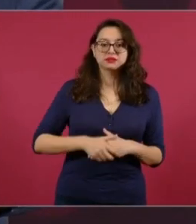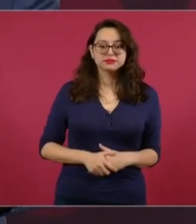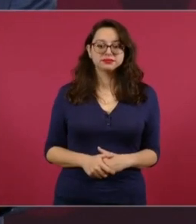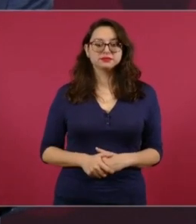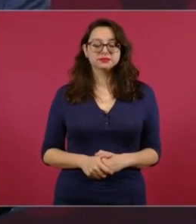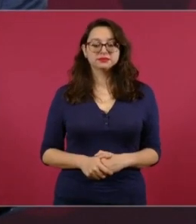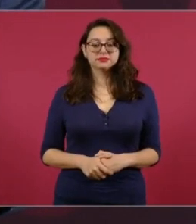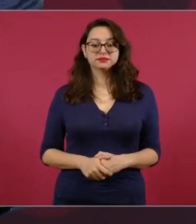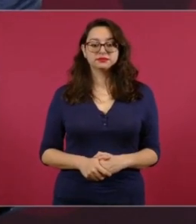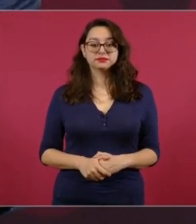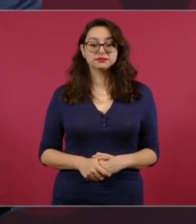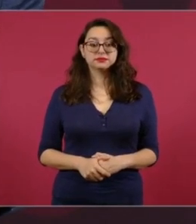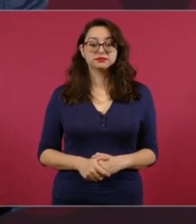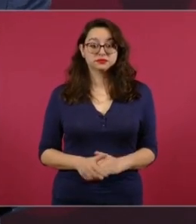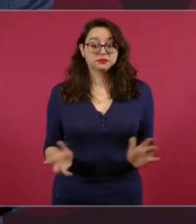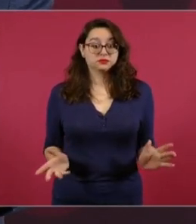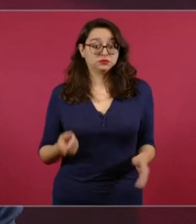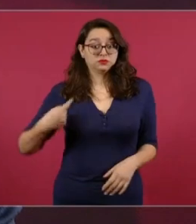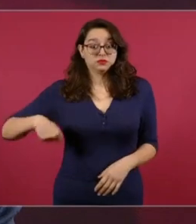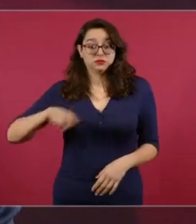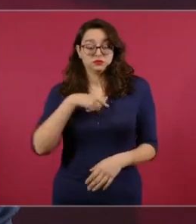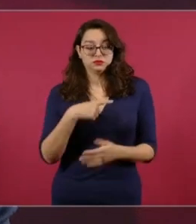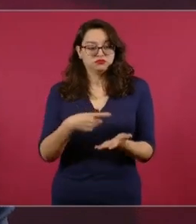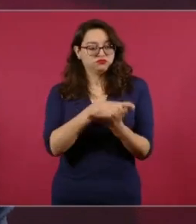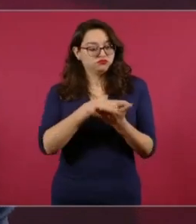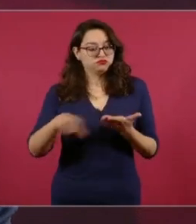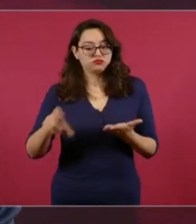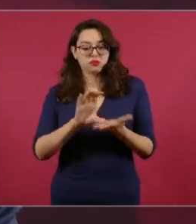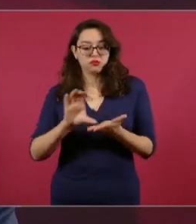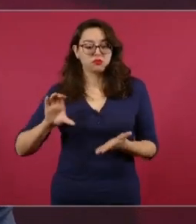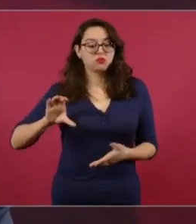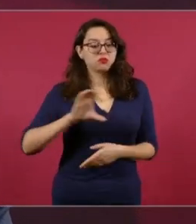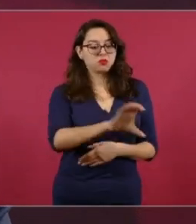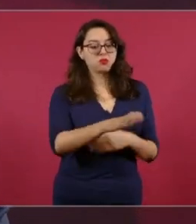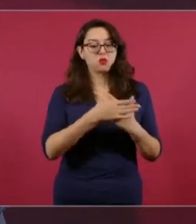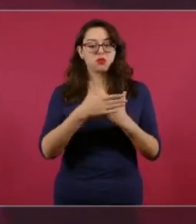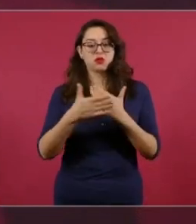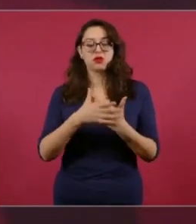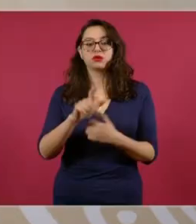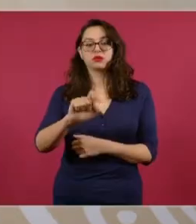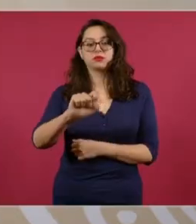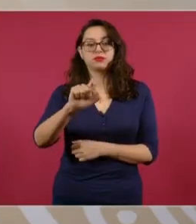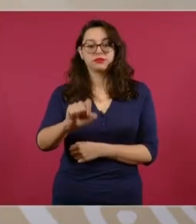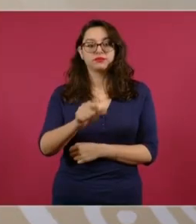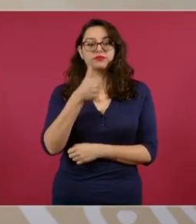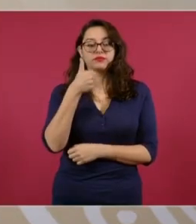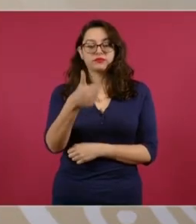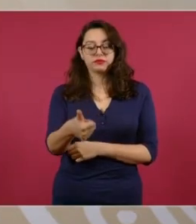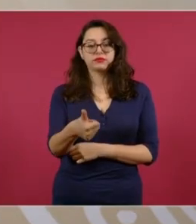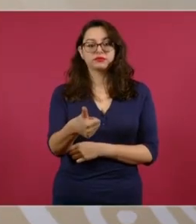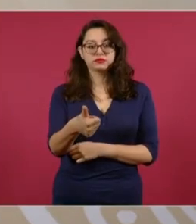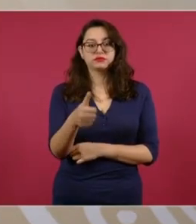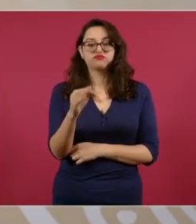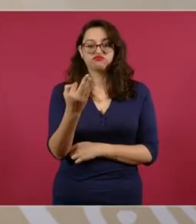Ahora les vamos a pagar el día 26